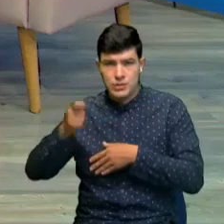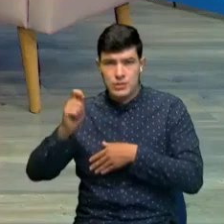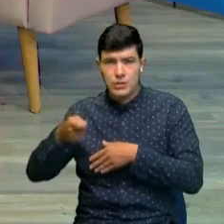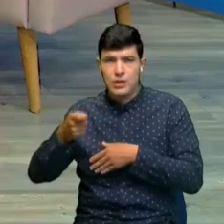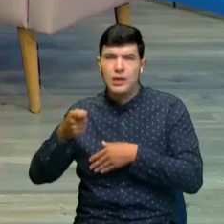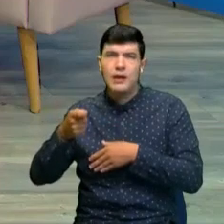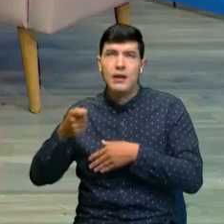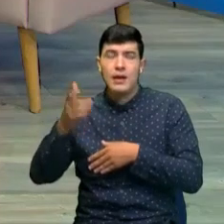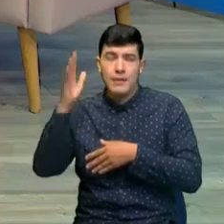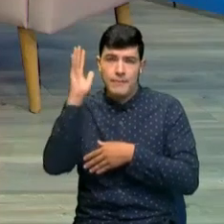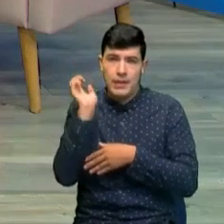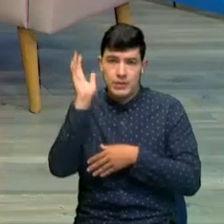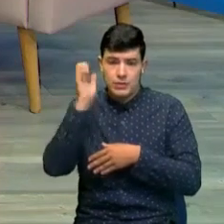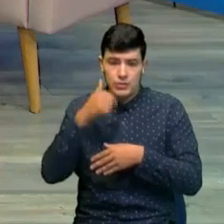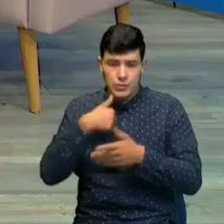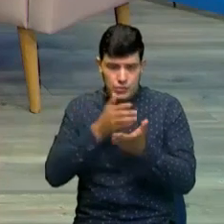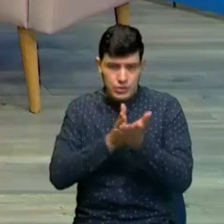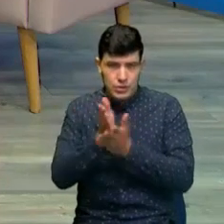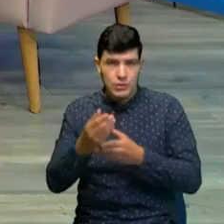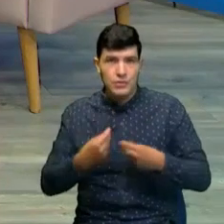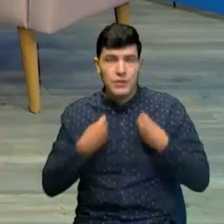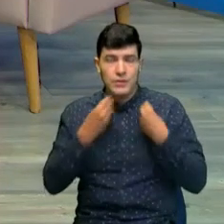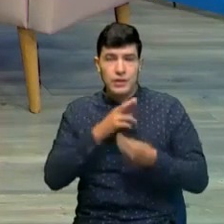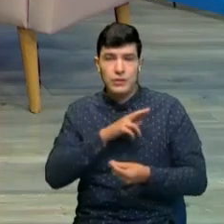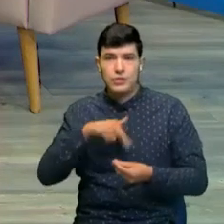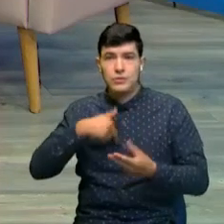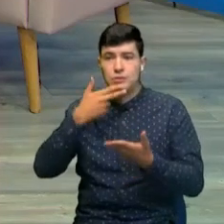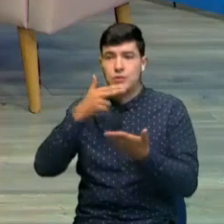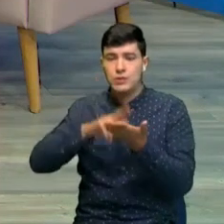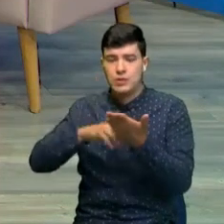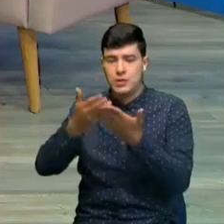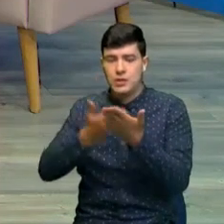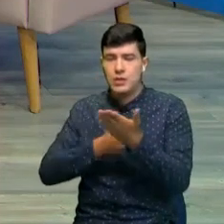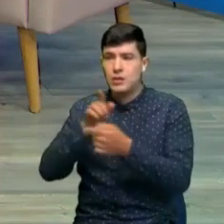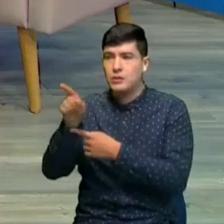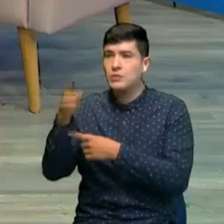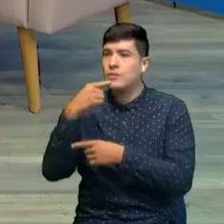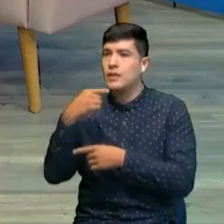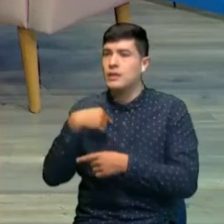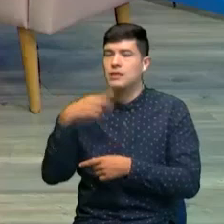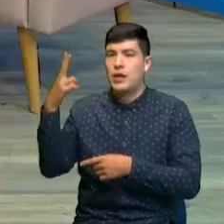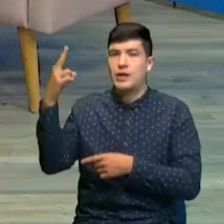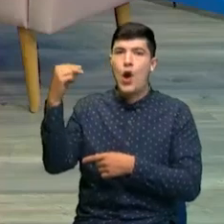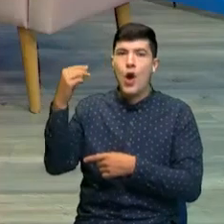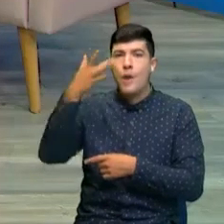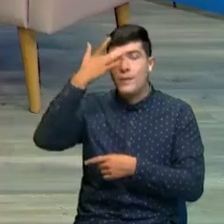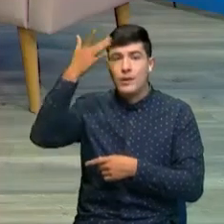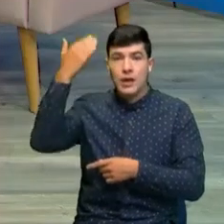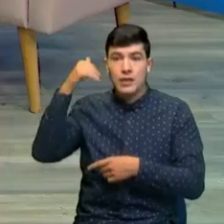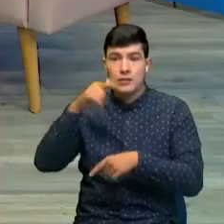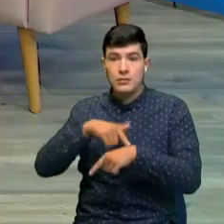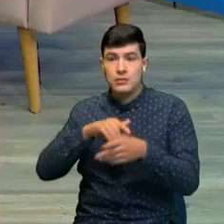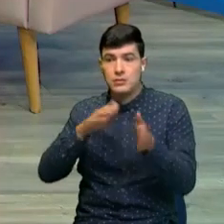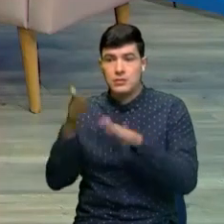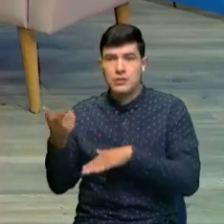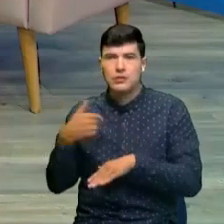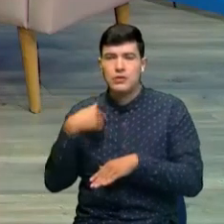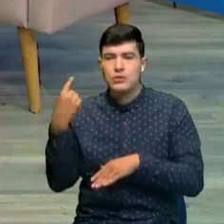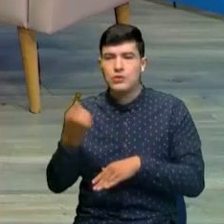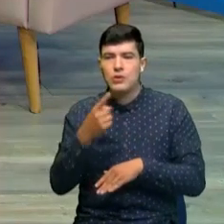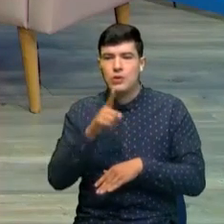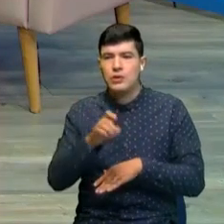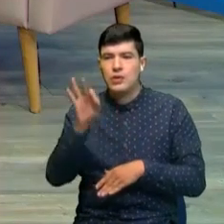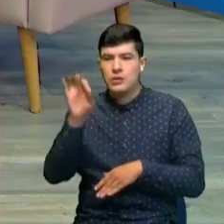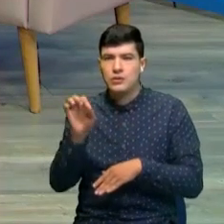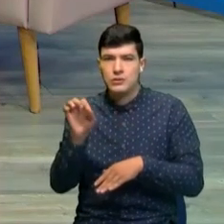sobreviviente. Sí. Nosotros pasamos los papeles, pero Colpensiones me la negó porque en el momento que él se murió, yo apenas tenía 18